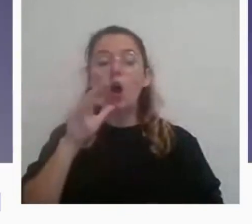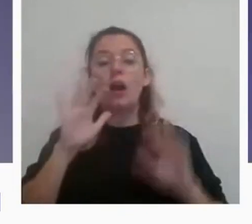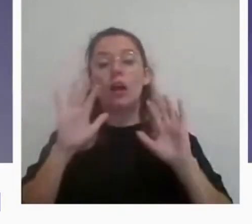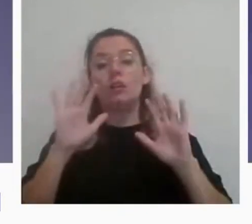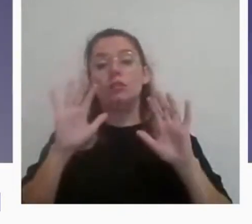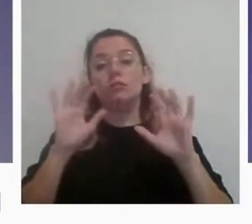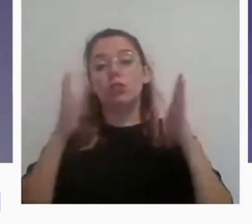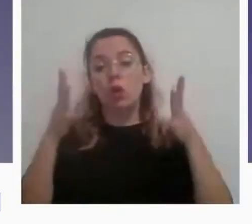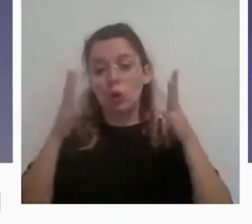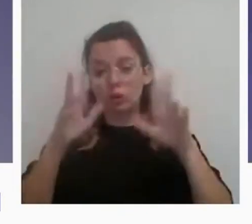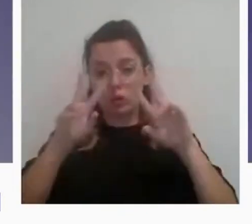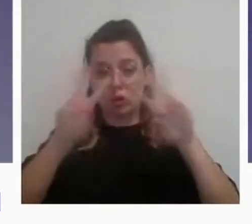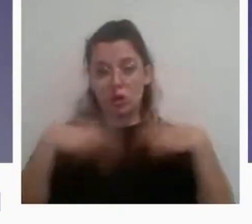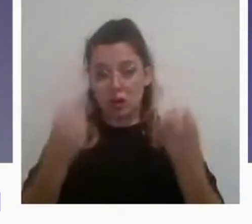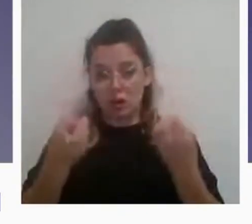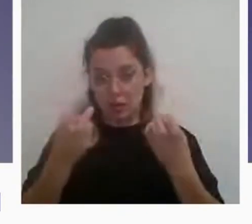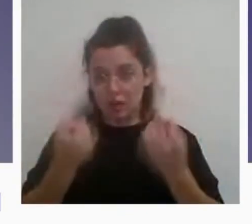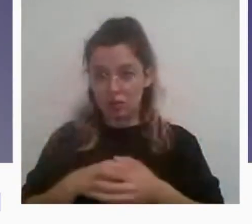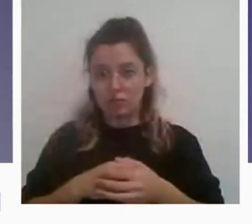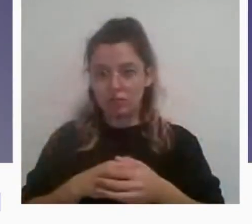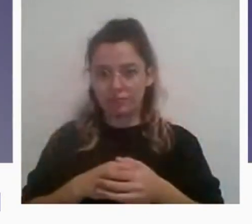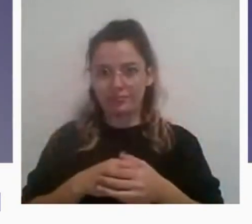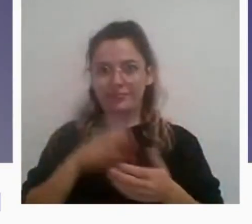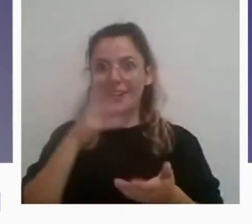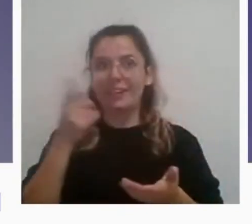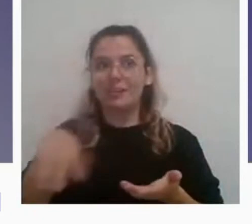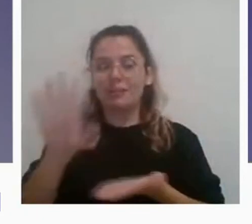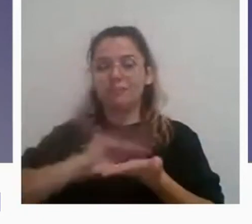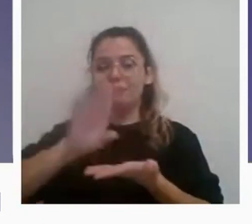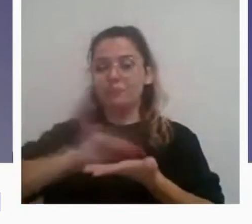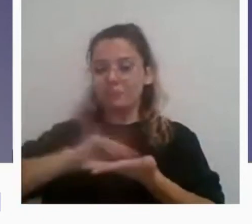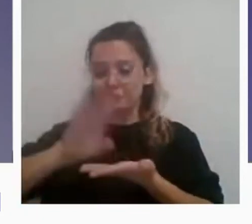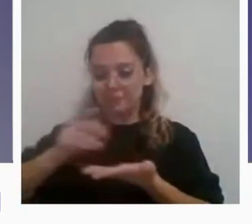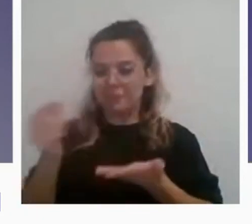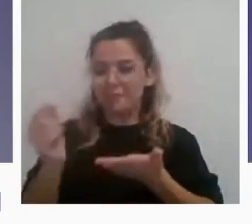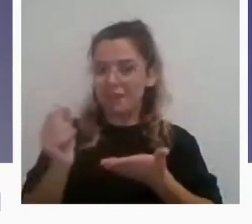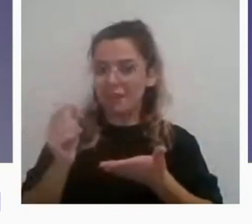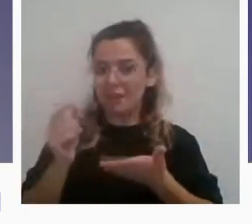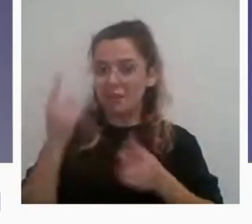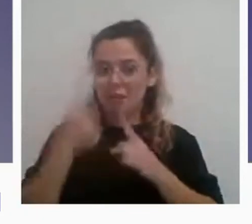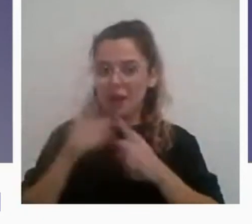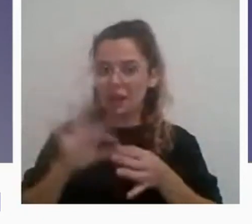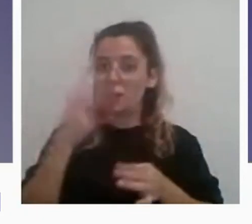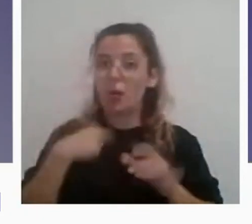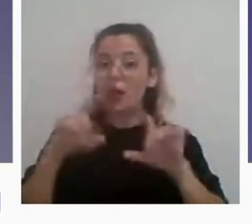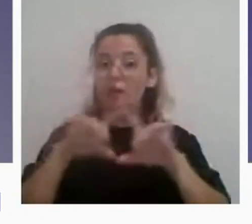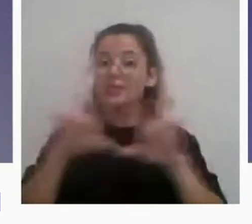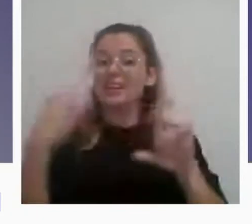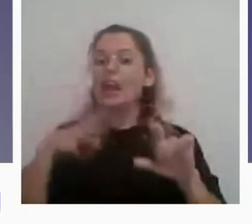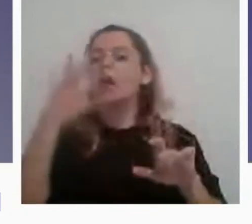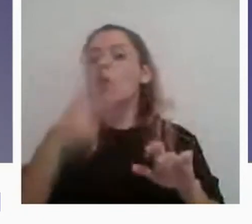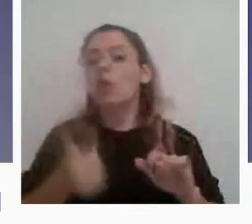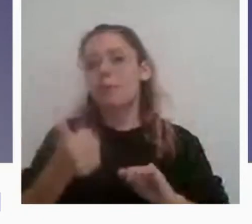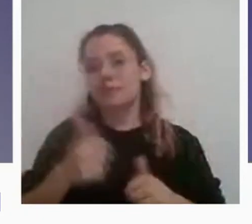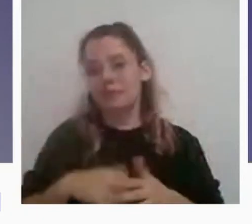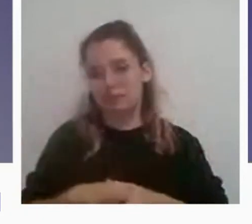pues recibiendo ahora muchas más inscripciones para ese sorteo ya que la gente conoce un poquito mejor BBK Cuna. Pero en participación ciudadana